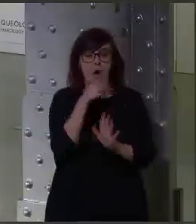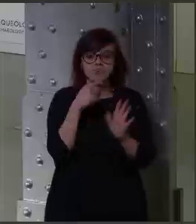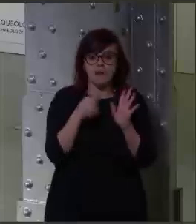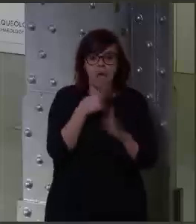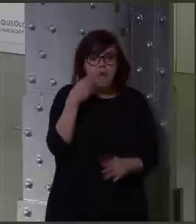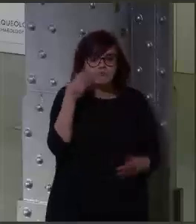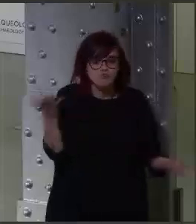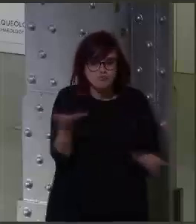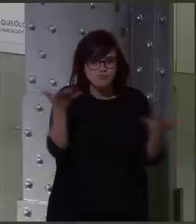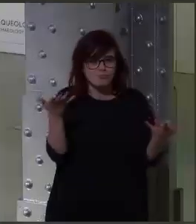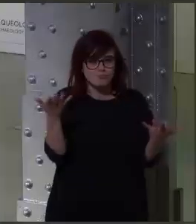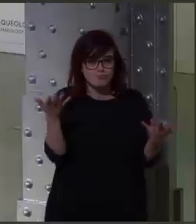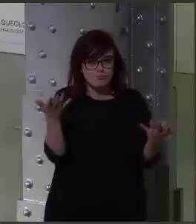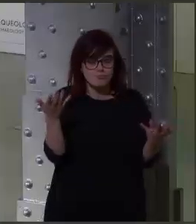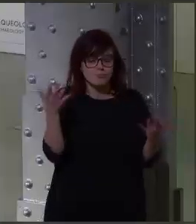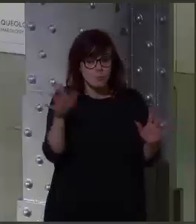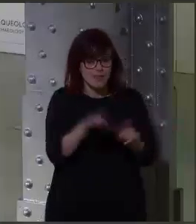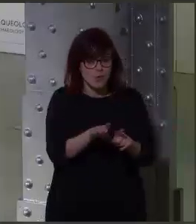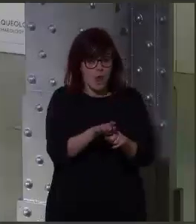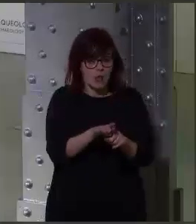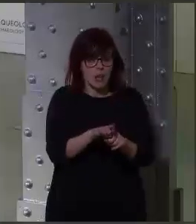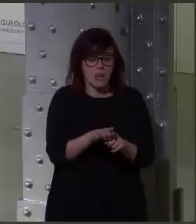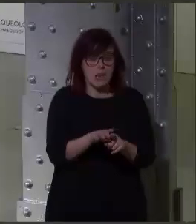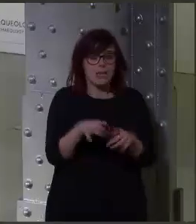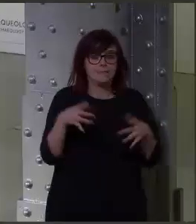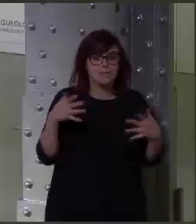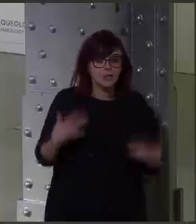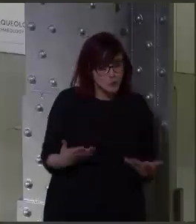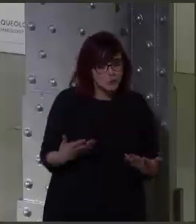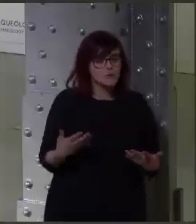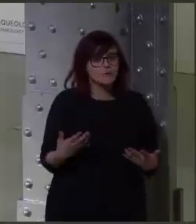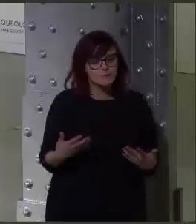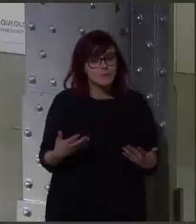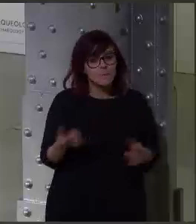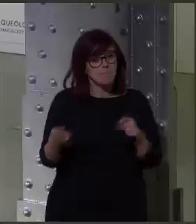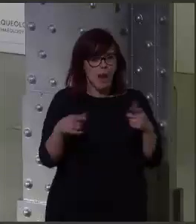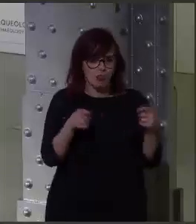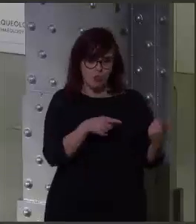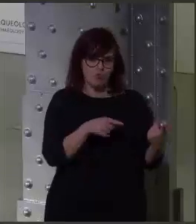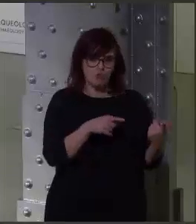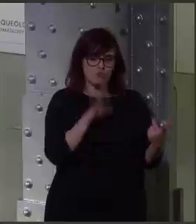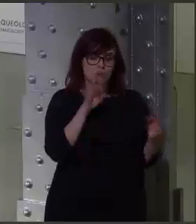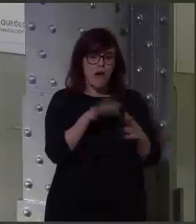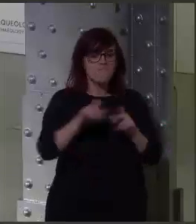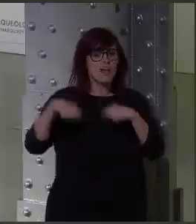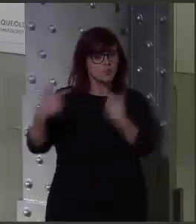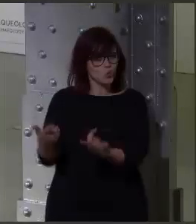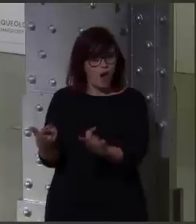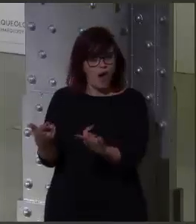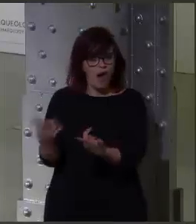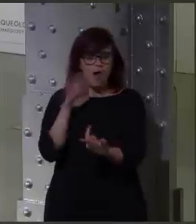porque era absurdo, ¿no? Entonces en esto pues es similar, ¿no? La basura,